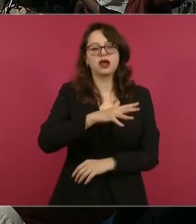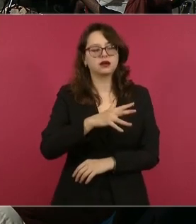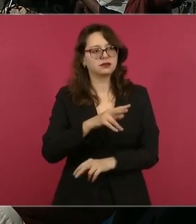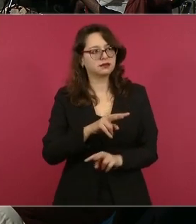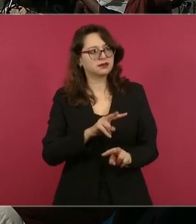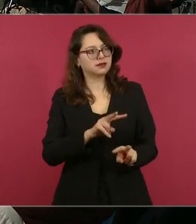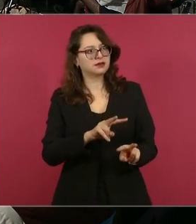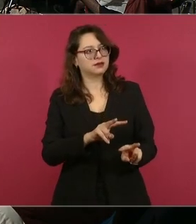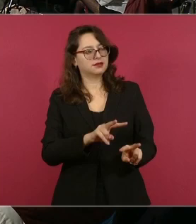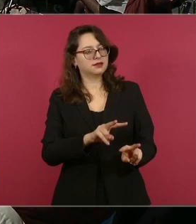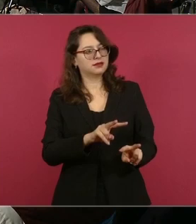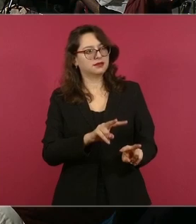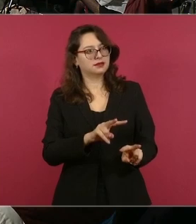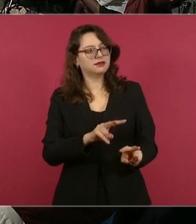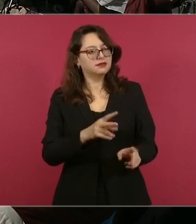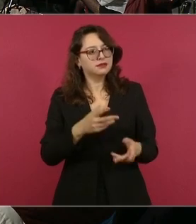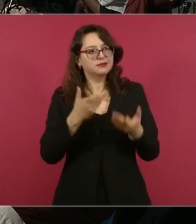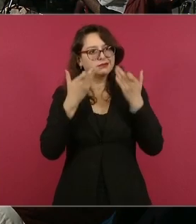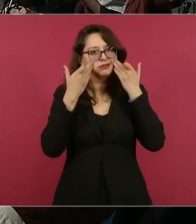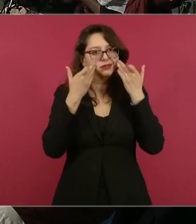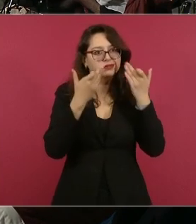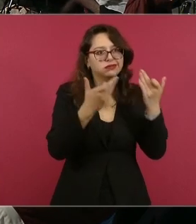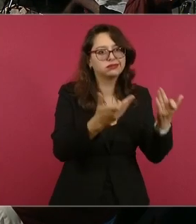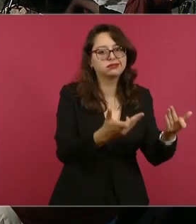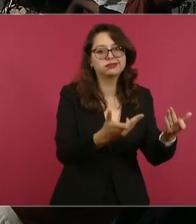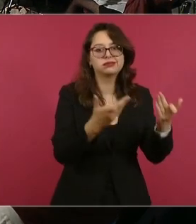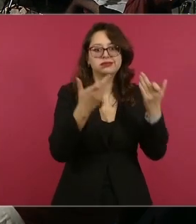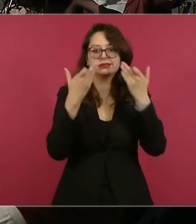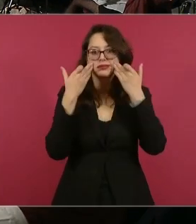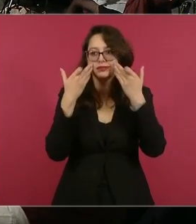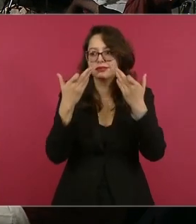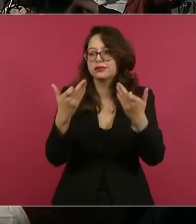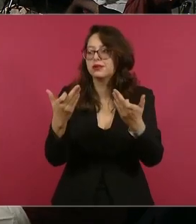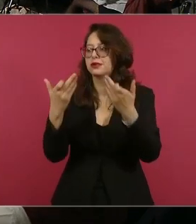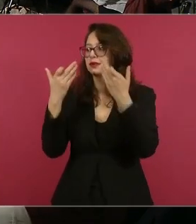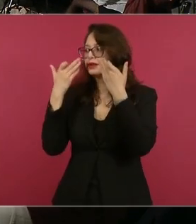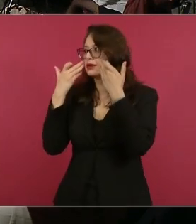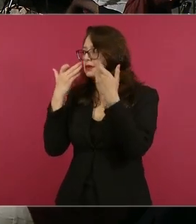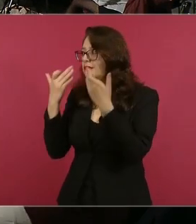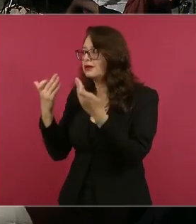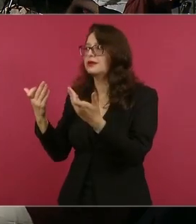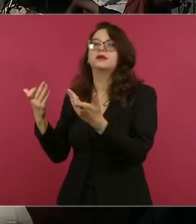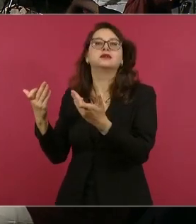Pues llego en helicóptero, ¿a dónde llego? A la base